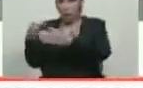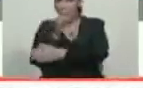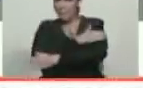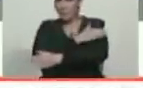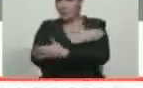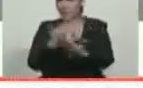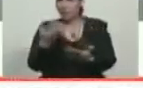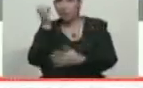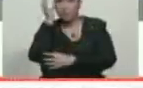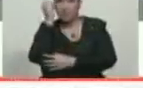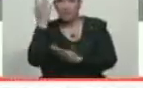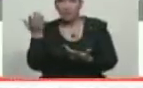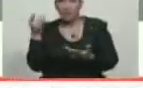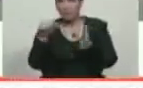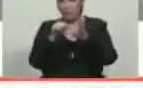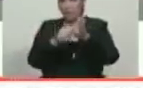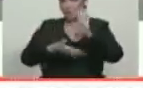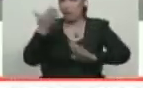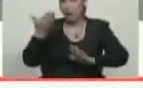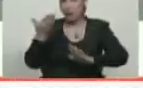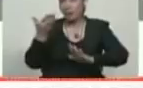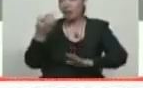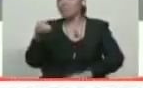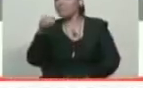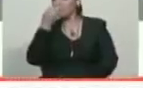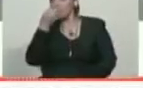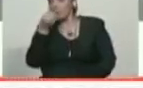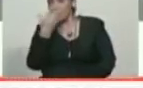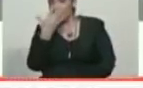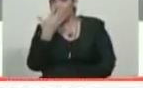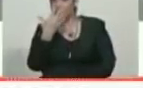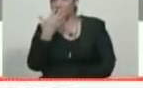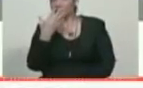¿Para dónde? A Miraflores.